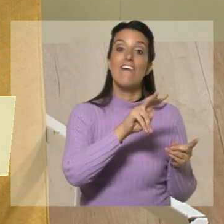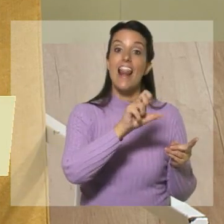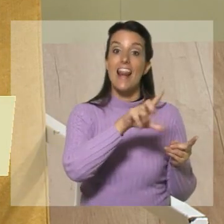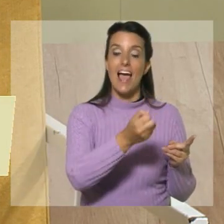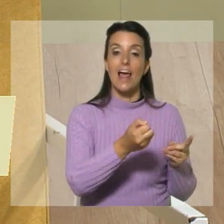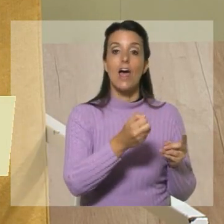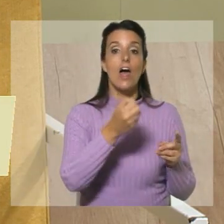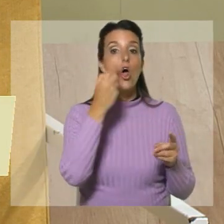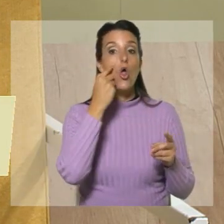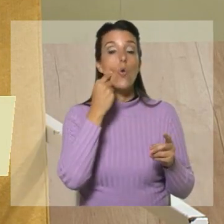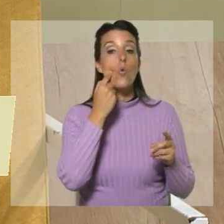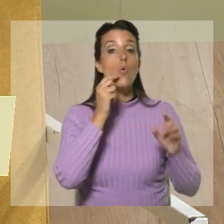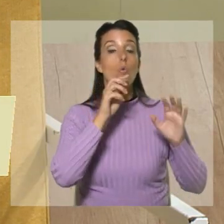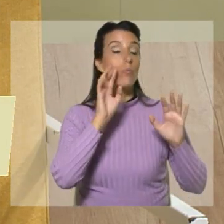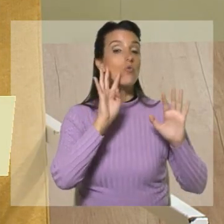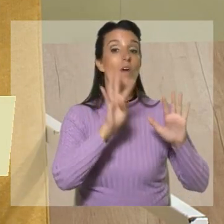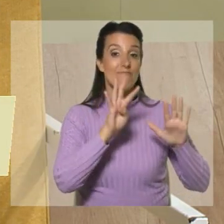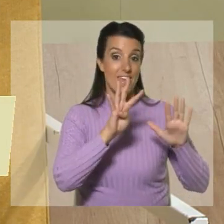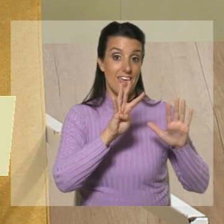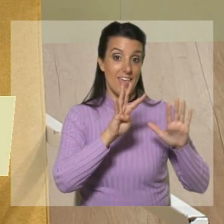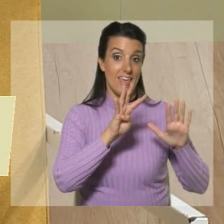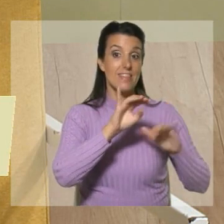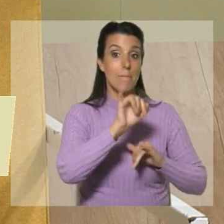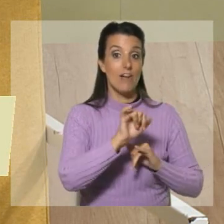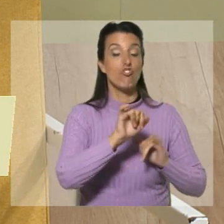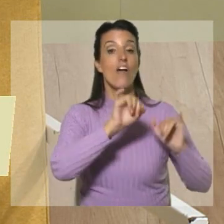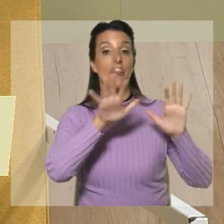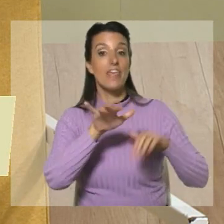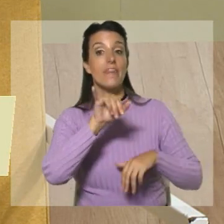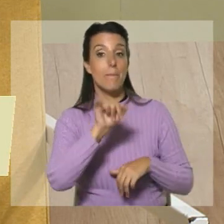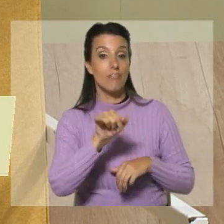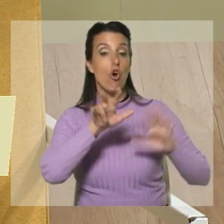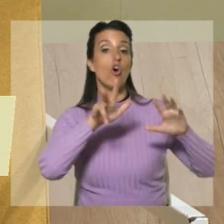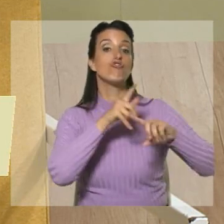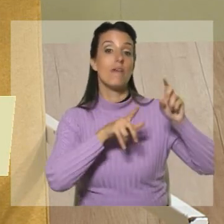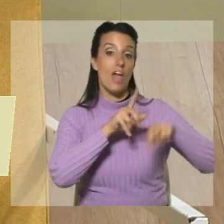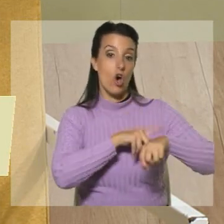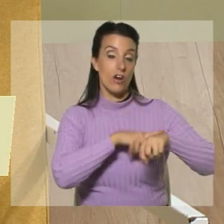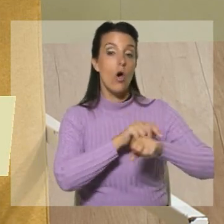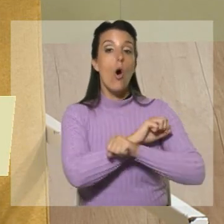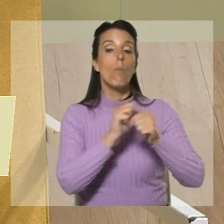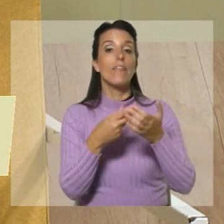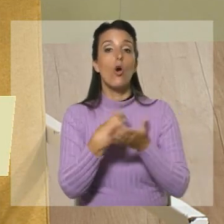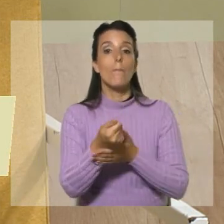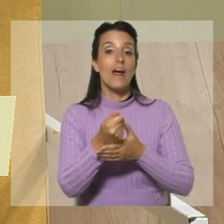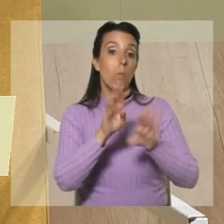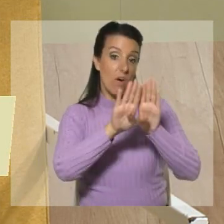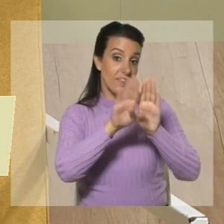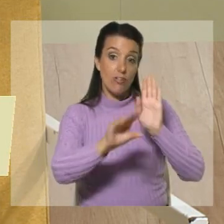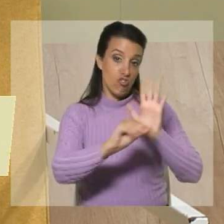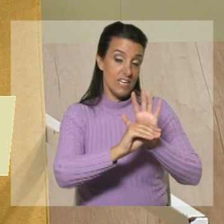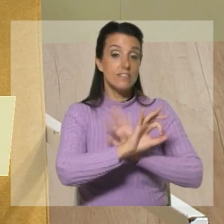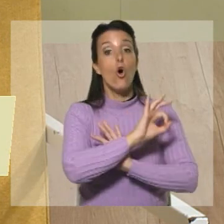de mayo a las 20 y 30 horas. Las entradas se venden en Ticantel y en la boletería del Solís. Y